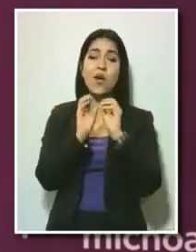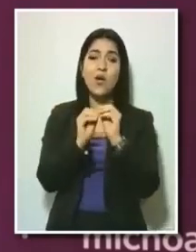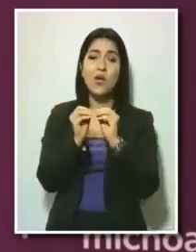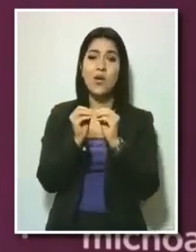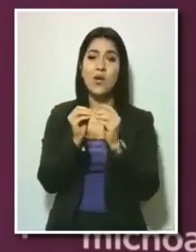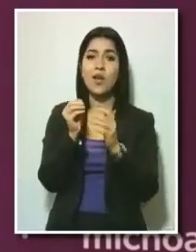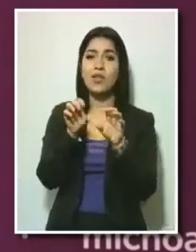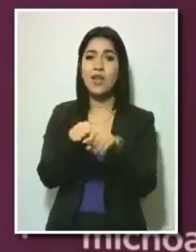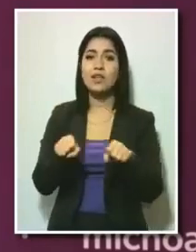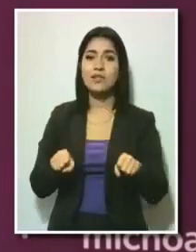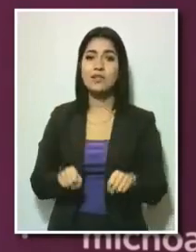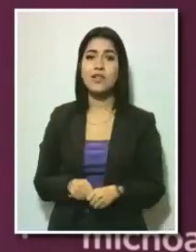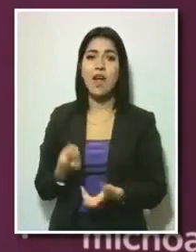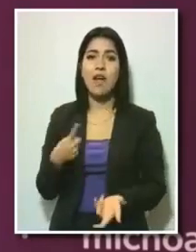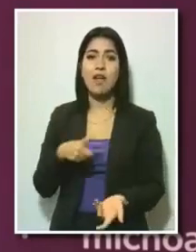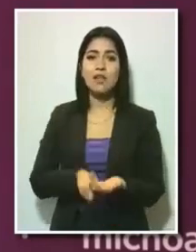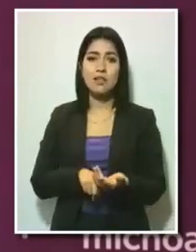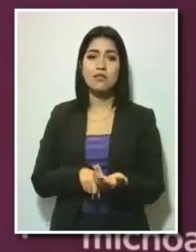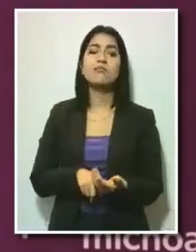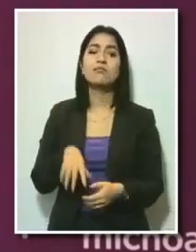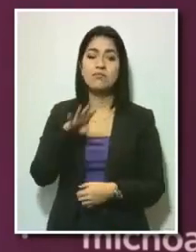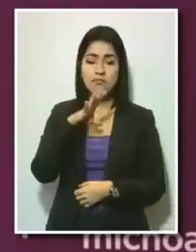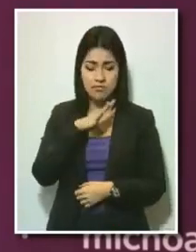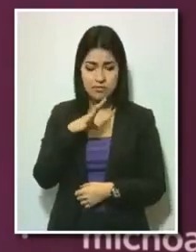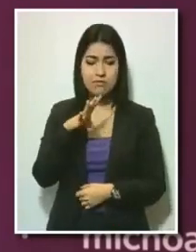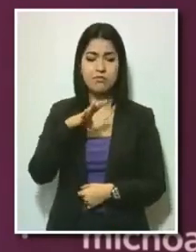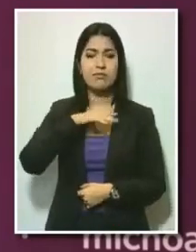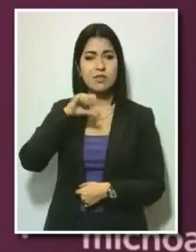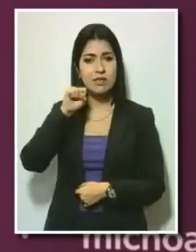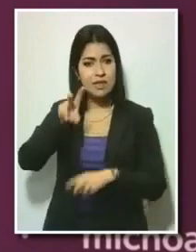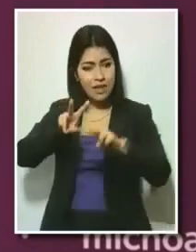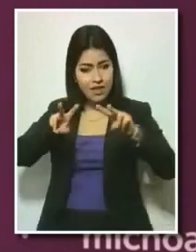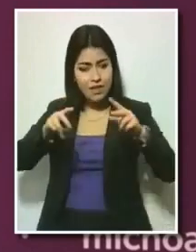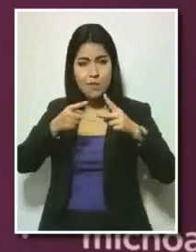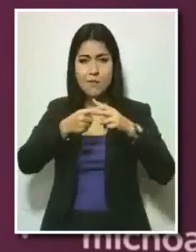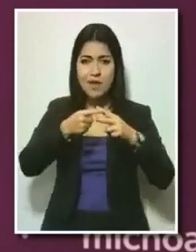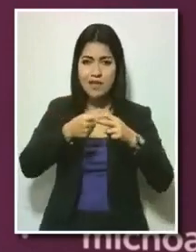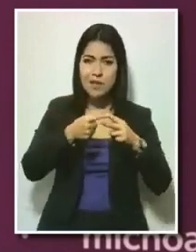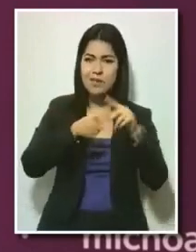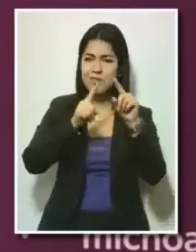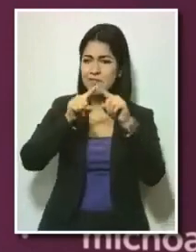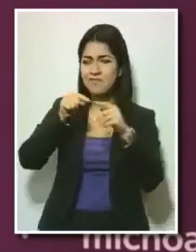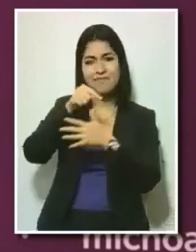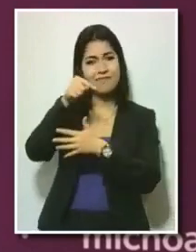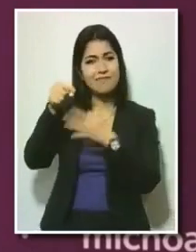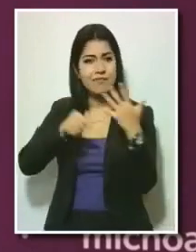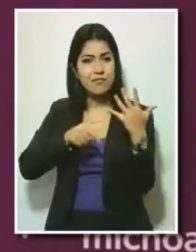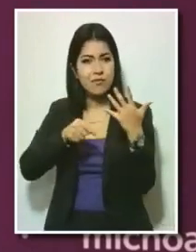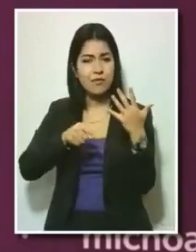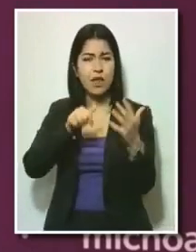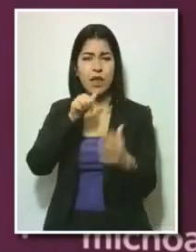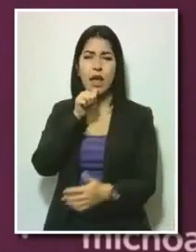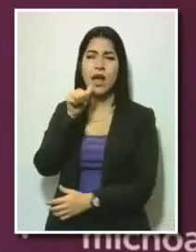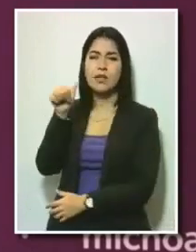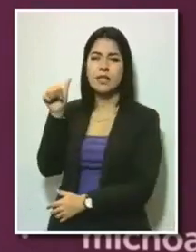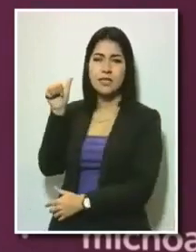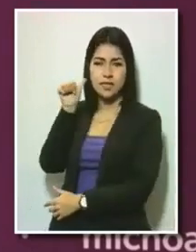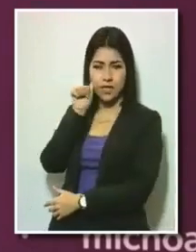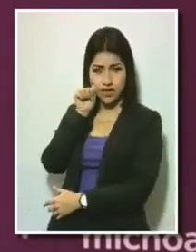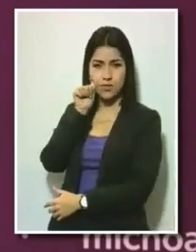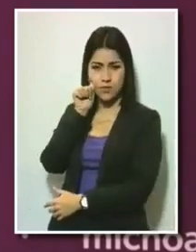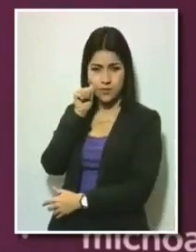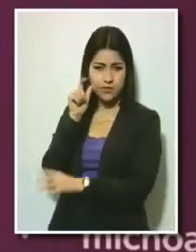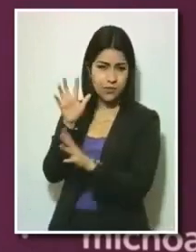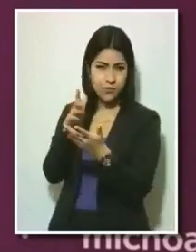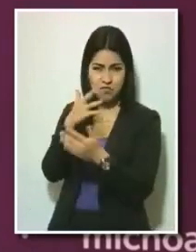aula, están el tránsito de las matemáticas con los programas. Miren, ayer, no recuerdo si es en el de